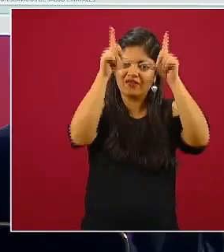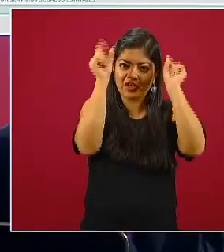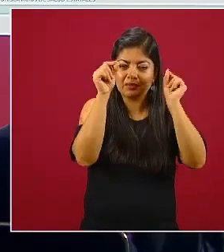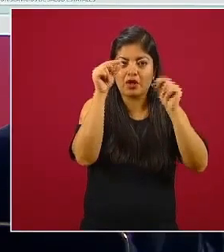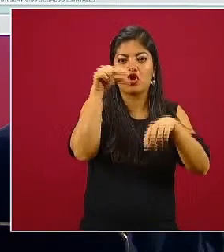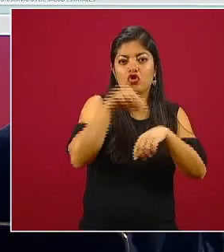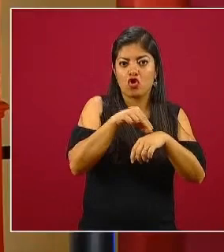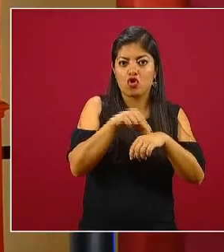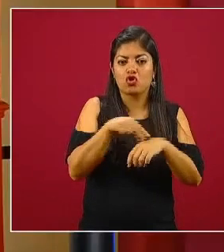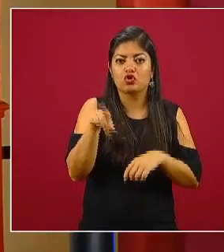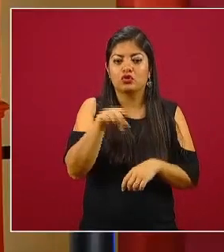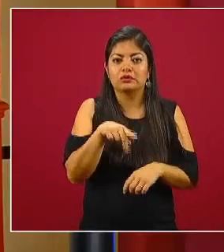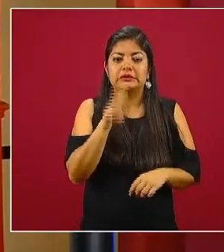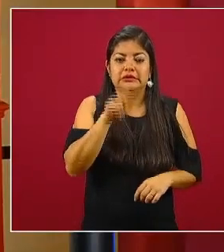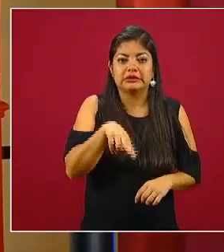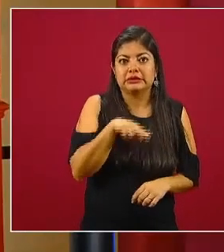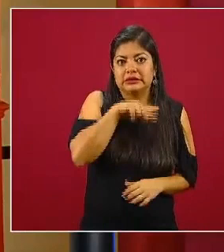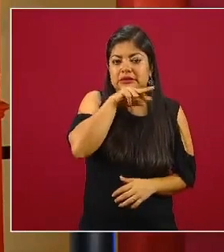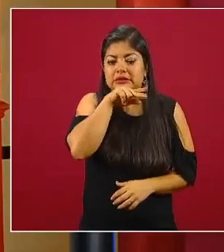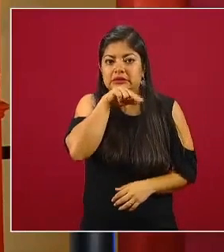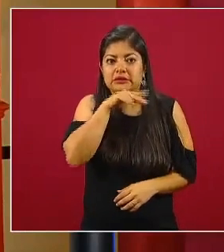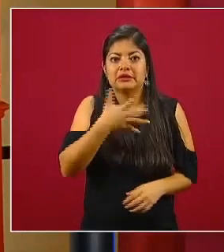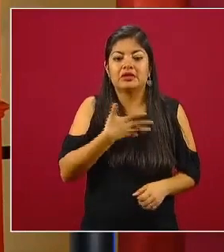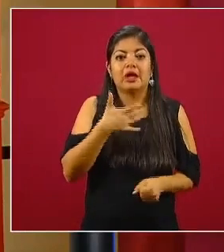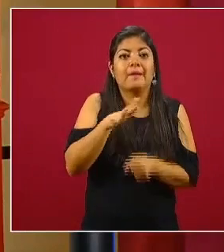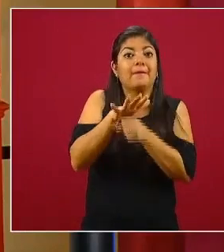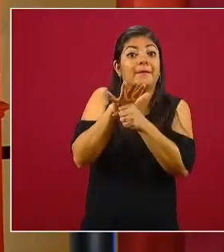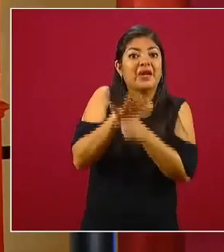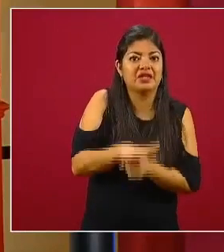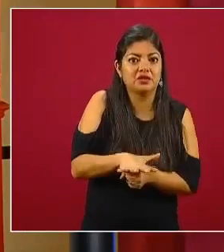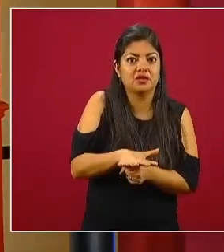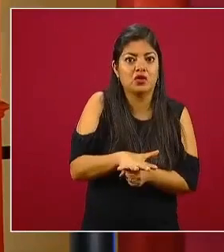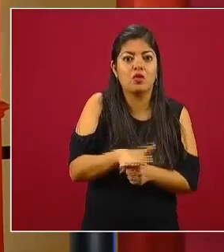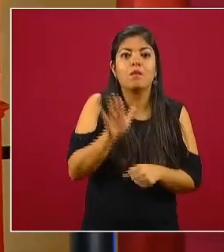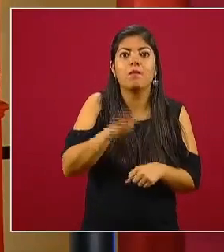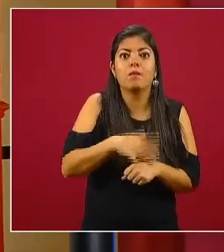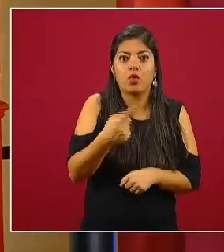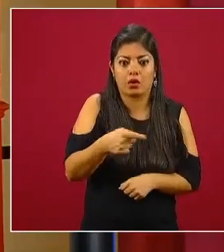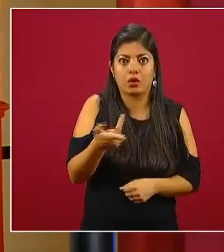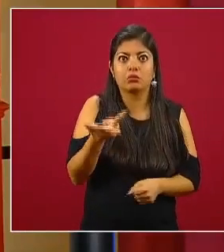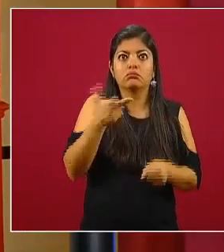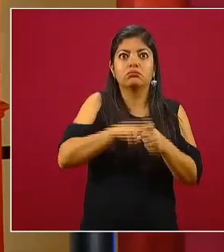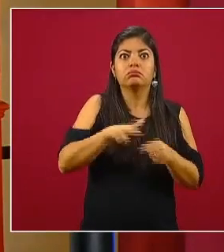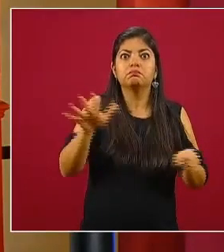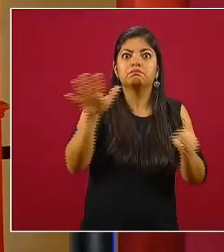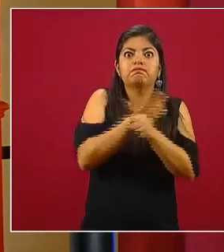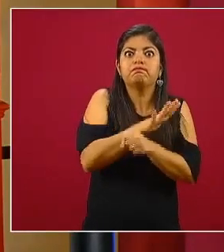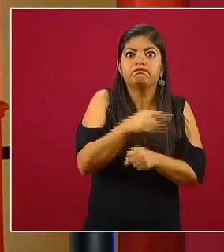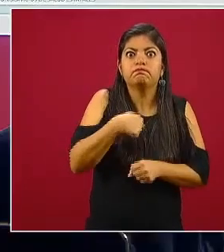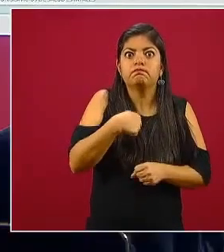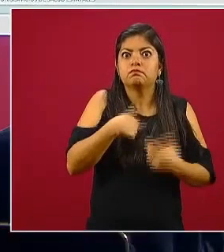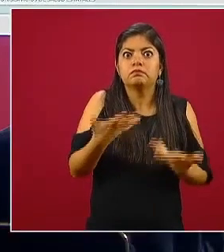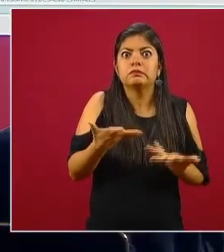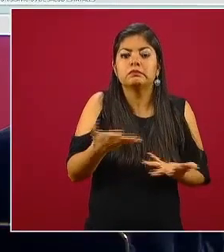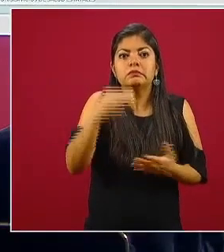perspectiva de mucho estrés, de mucha presión, al ver que localmente está saturado su hospital. Pero aquí es